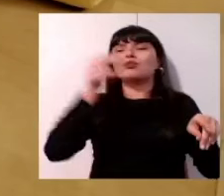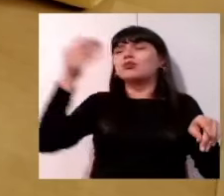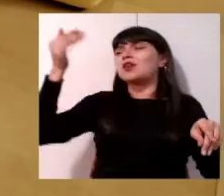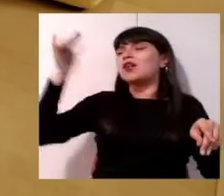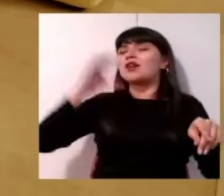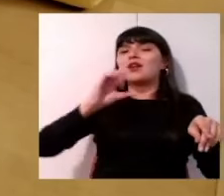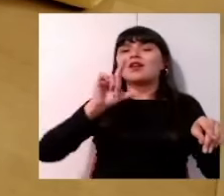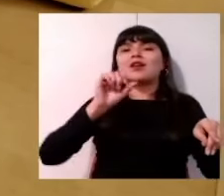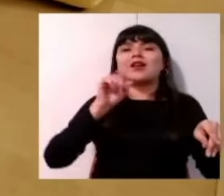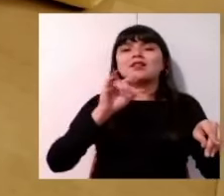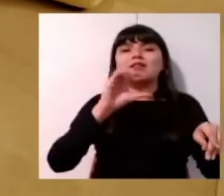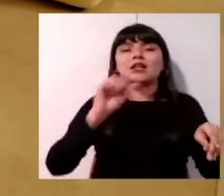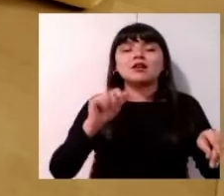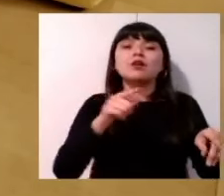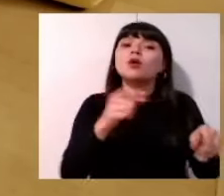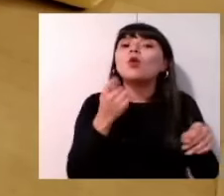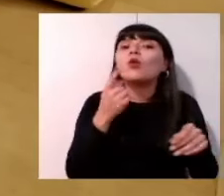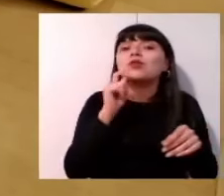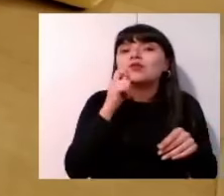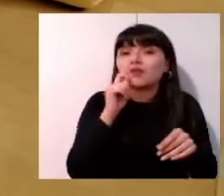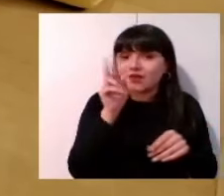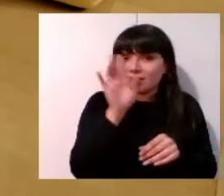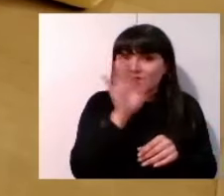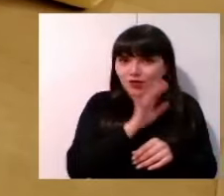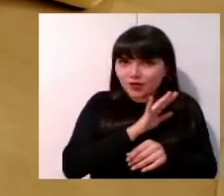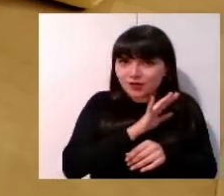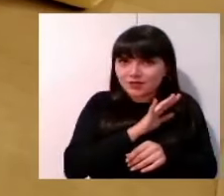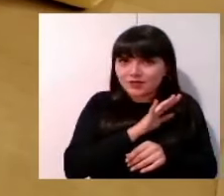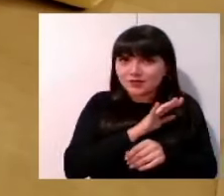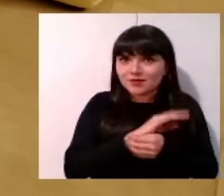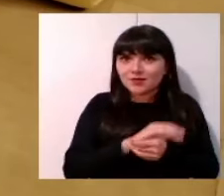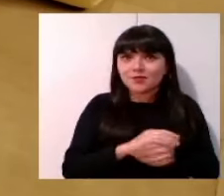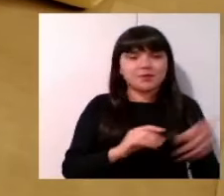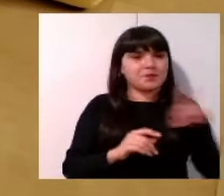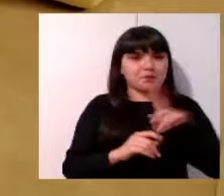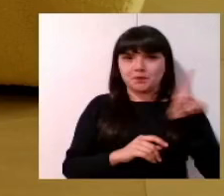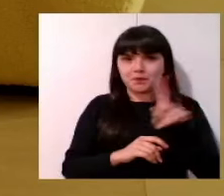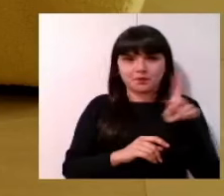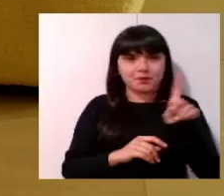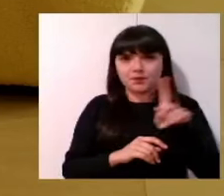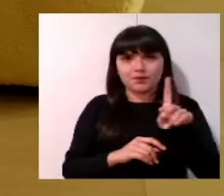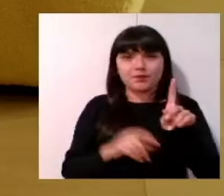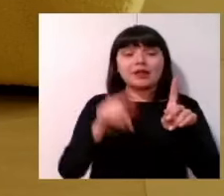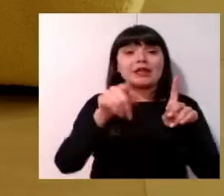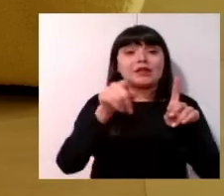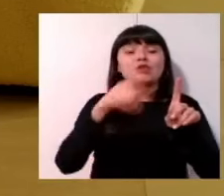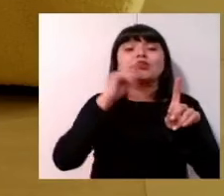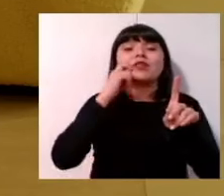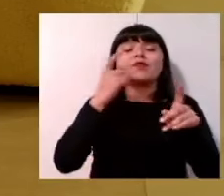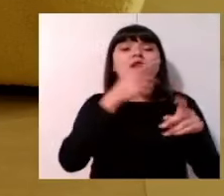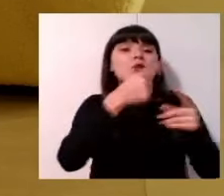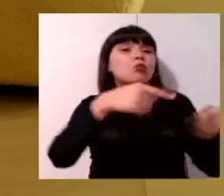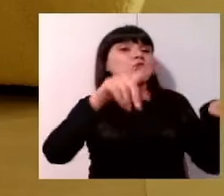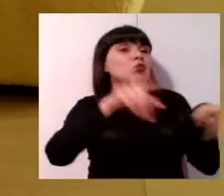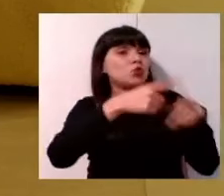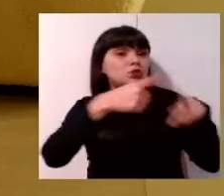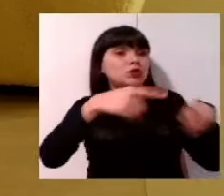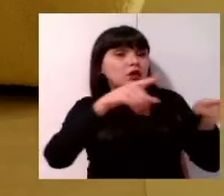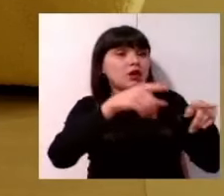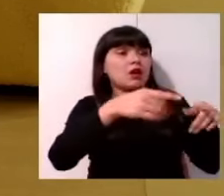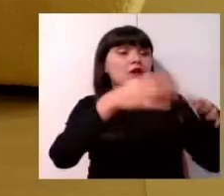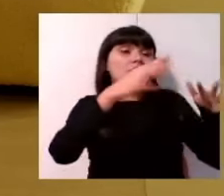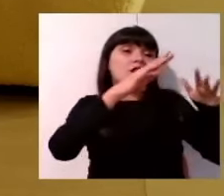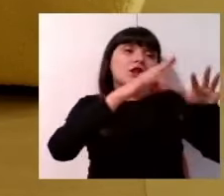significa? Claro, mira, no es lo mismo que eso que tú me comentabas, porque esos son como música relajante, que se recomienda que si tú lo quieres poner, lo